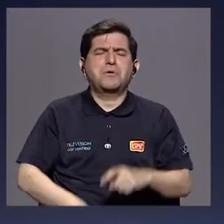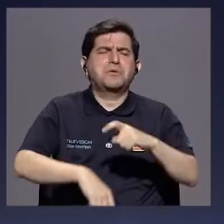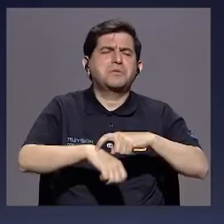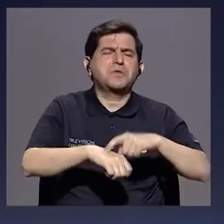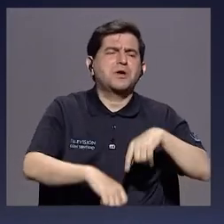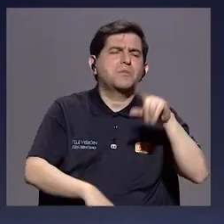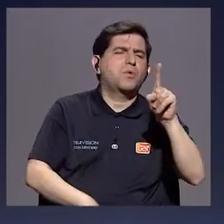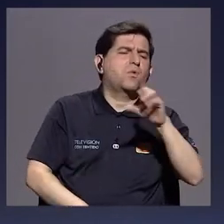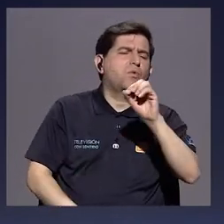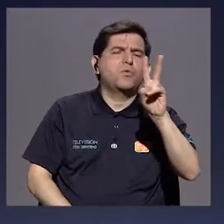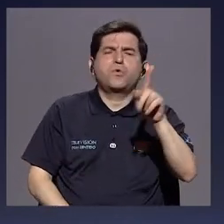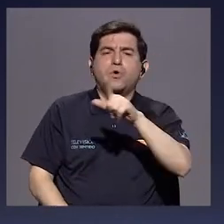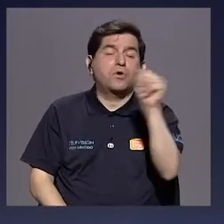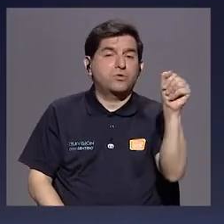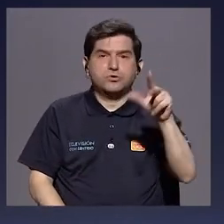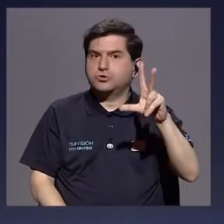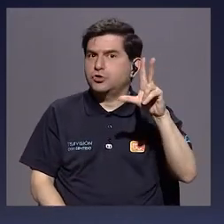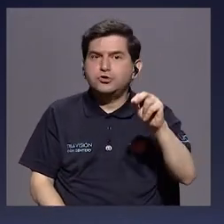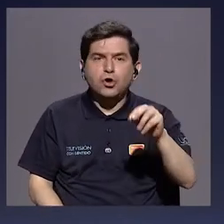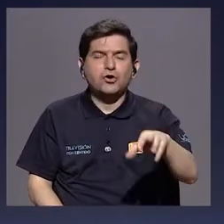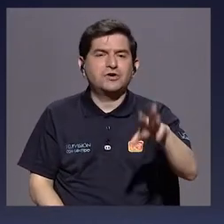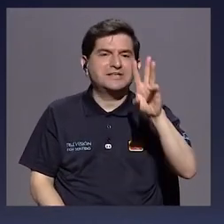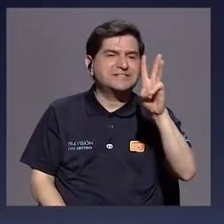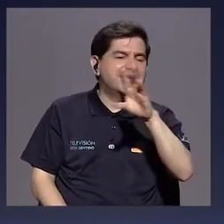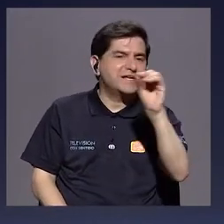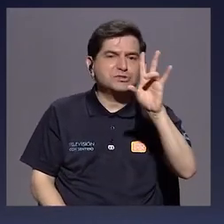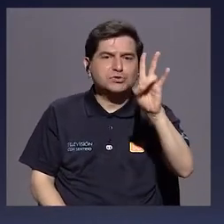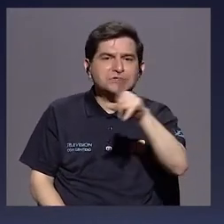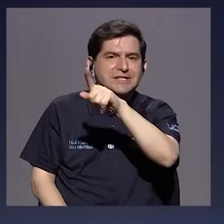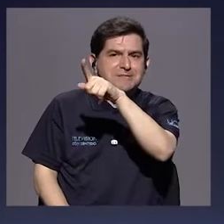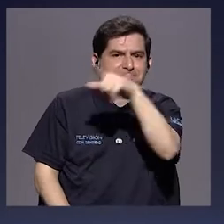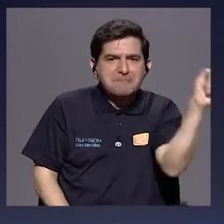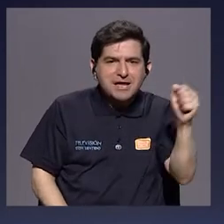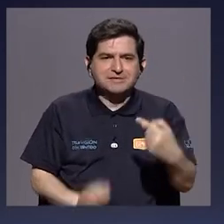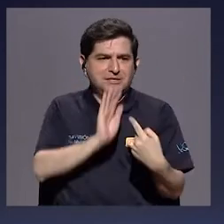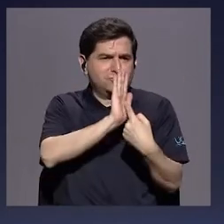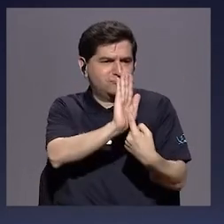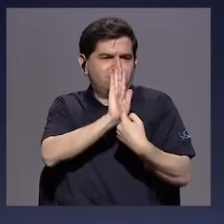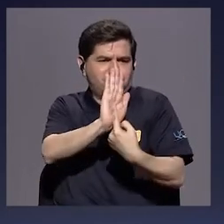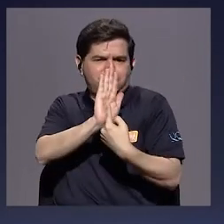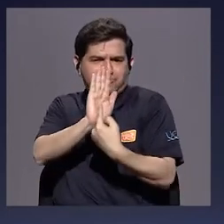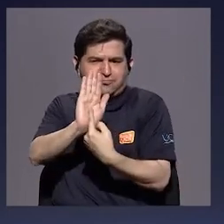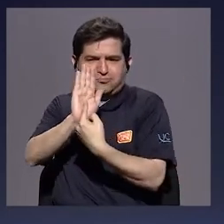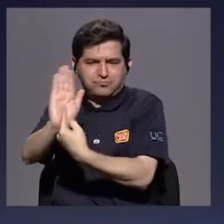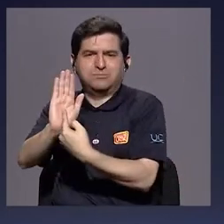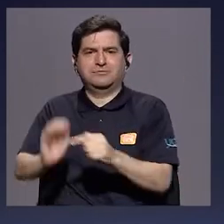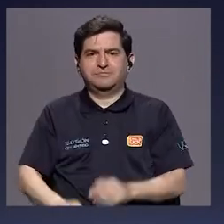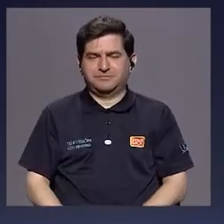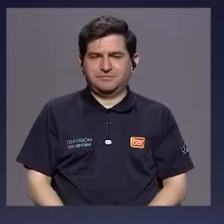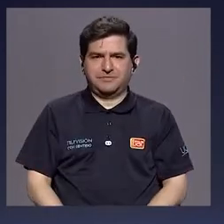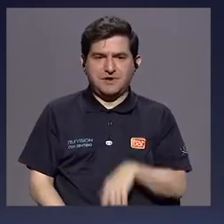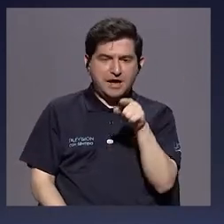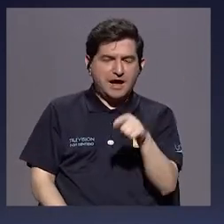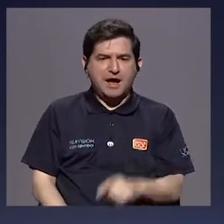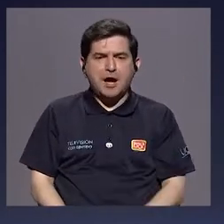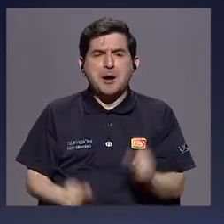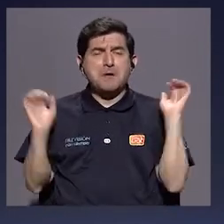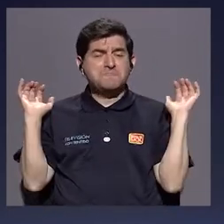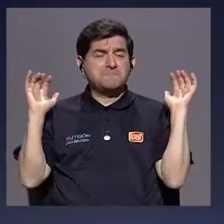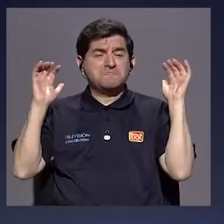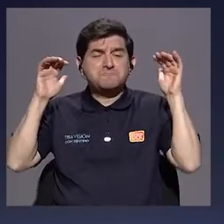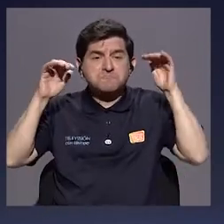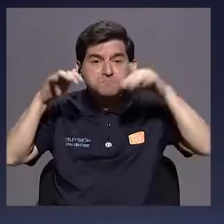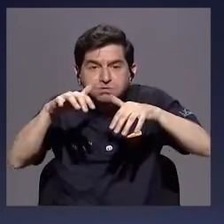12 meses sino que son 67 meses de exposición constante y de masas de